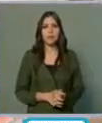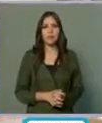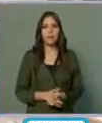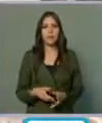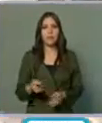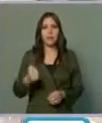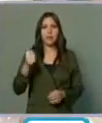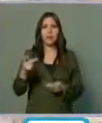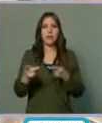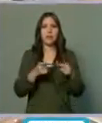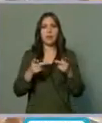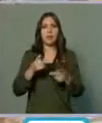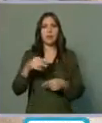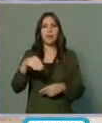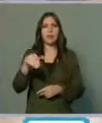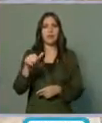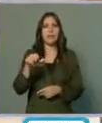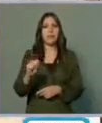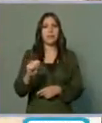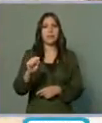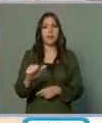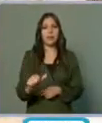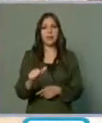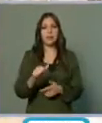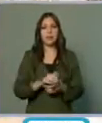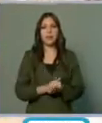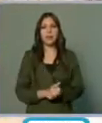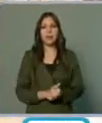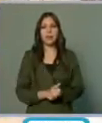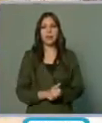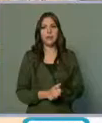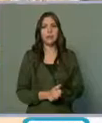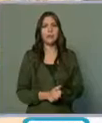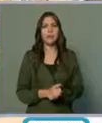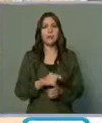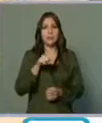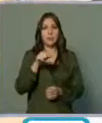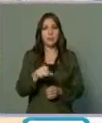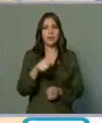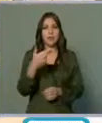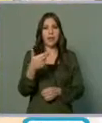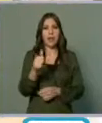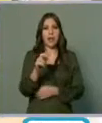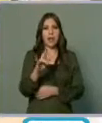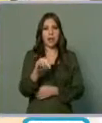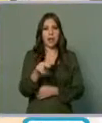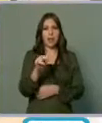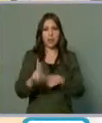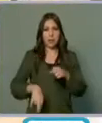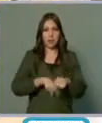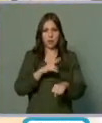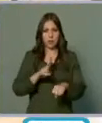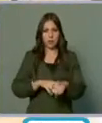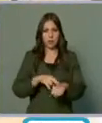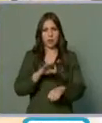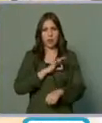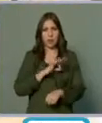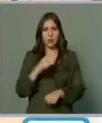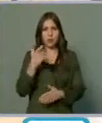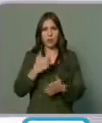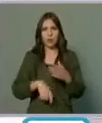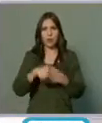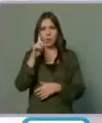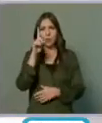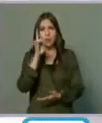Preparar masa. Perfecto, la masa. La masa prácticamente viene siendo harina tradicional. ¿Podemos conseguir alguna